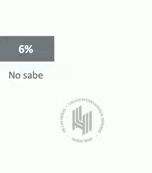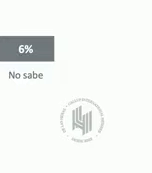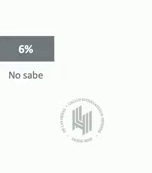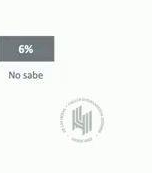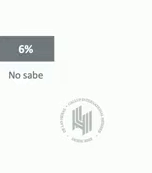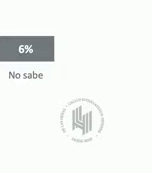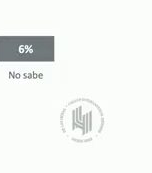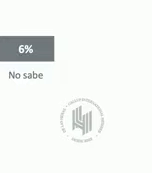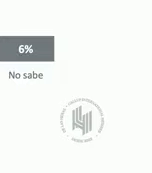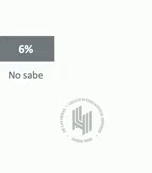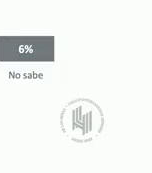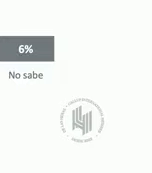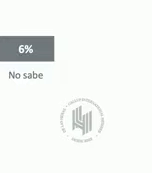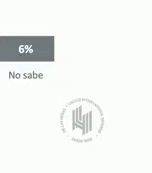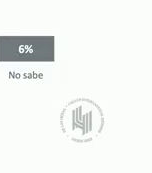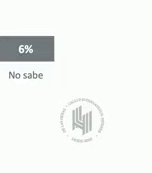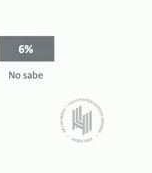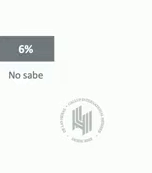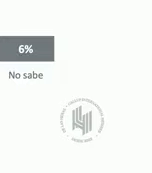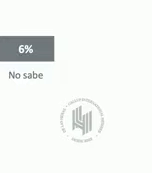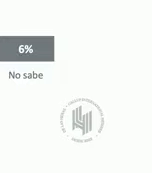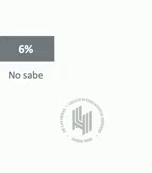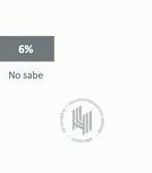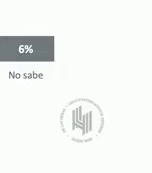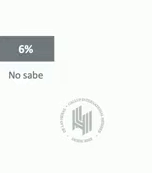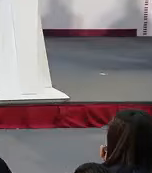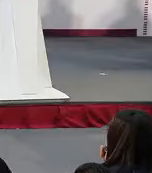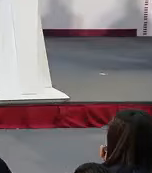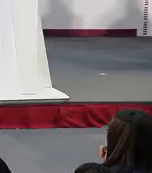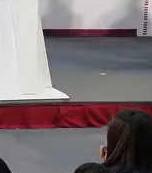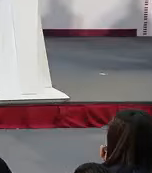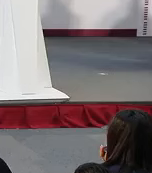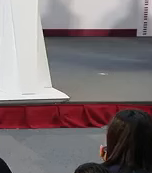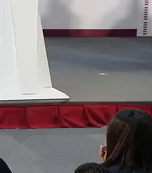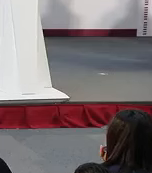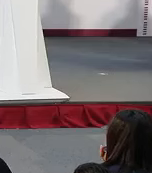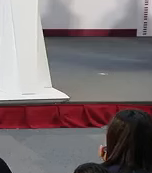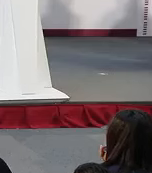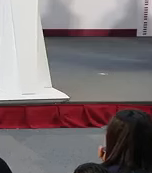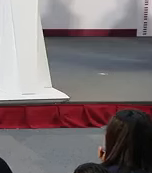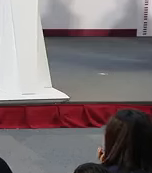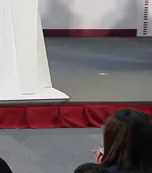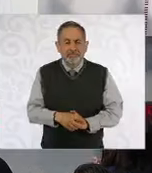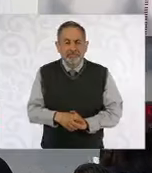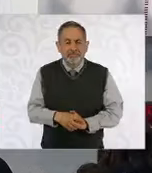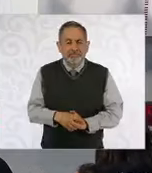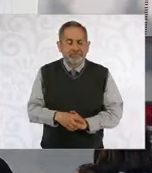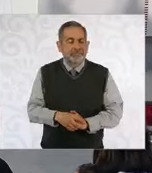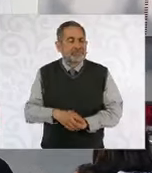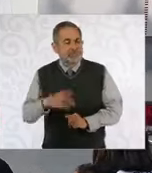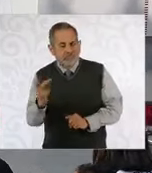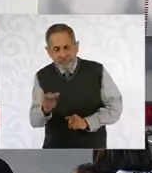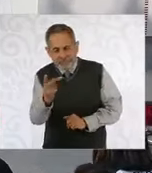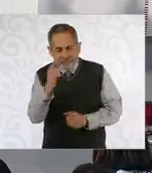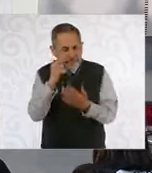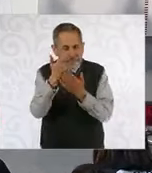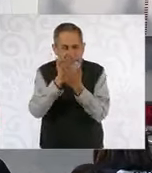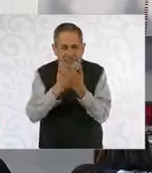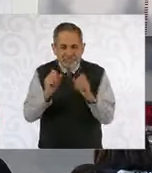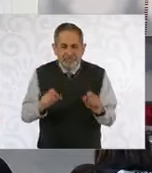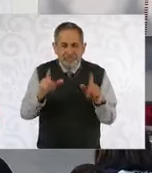muchos todavía defienden. Ahora no sé si tengan por ahí cuánta gente está de acuerdo en que se elijan a…